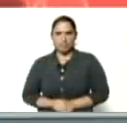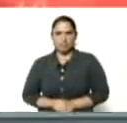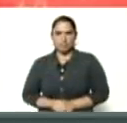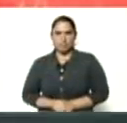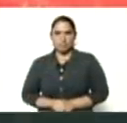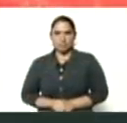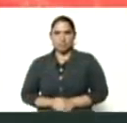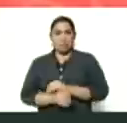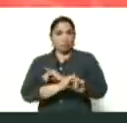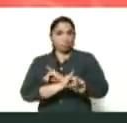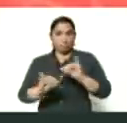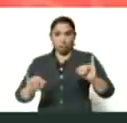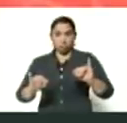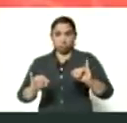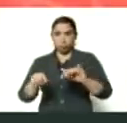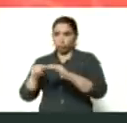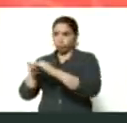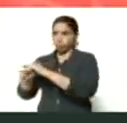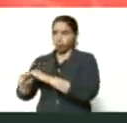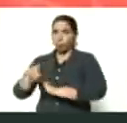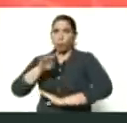Y ya la última vez que entró eran las